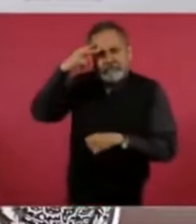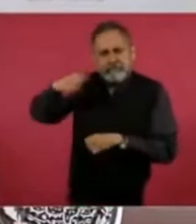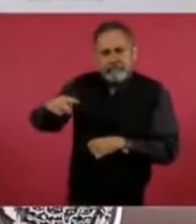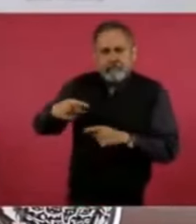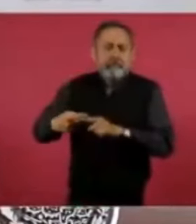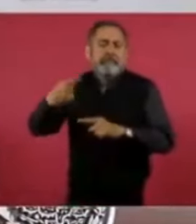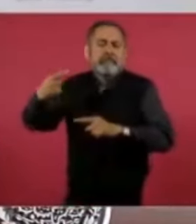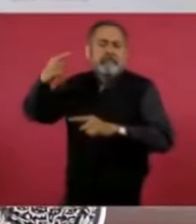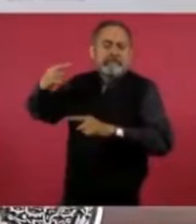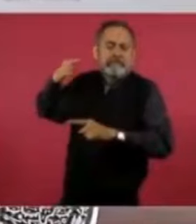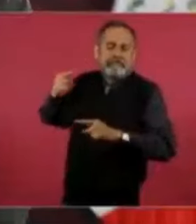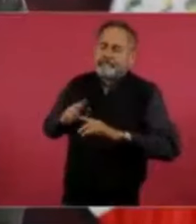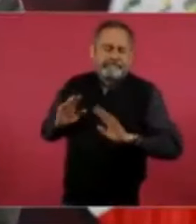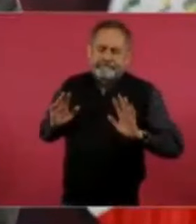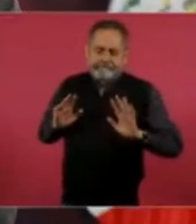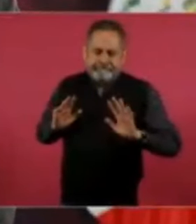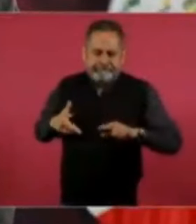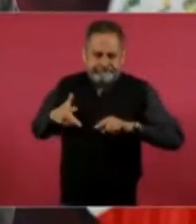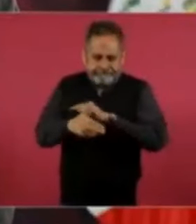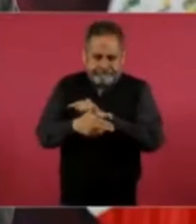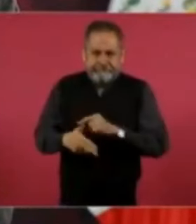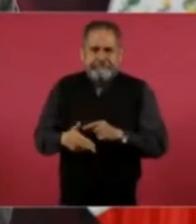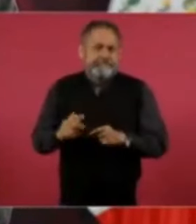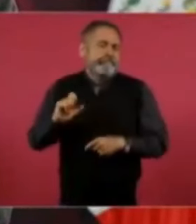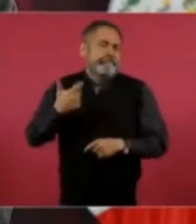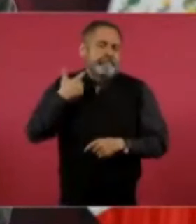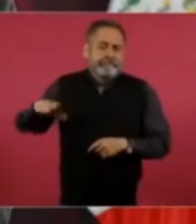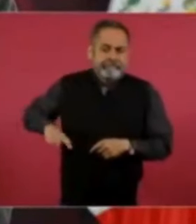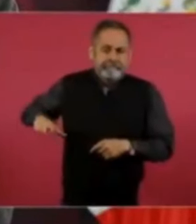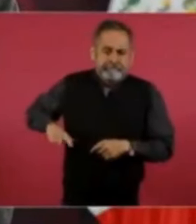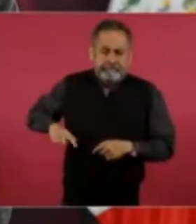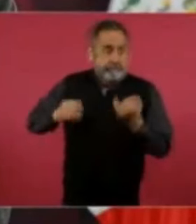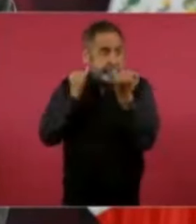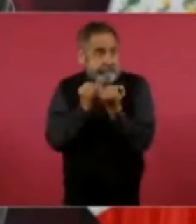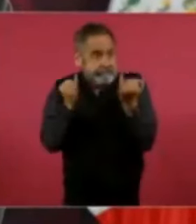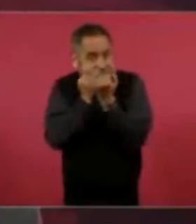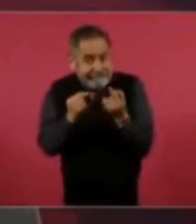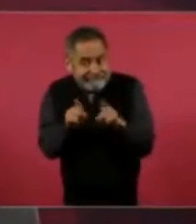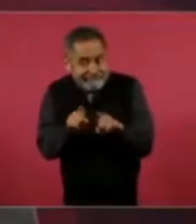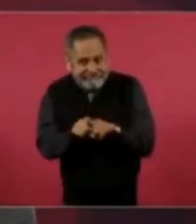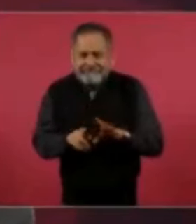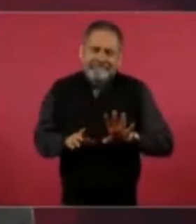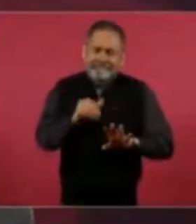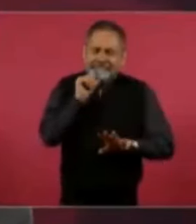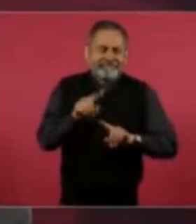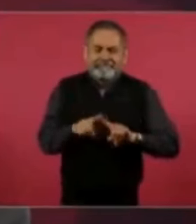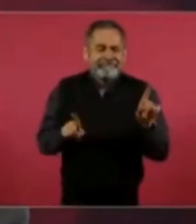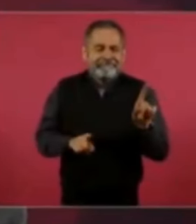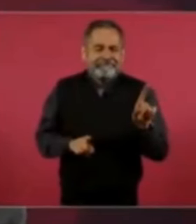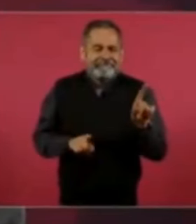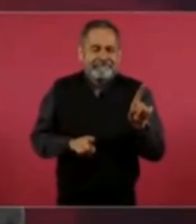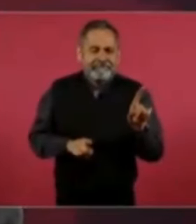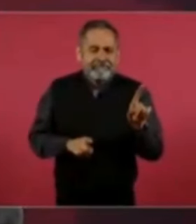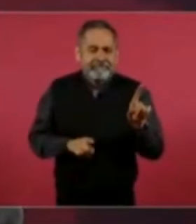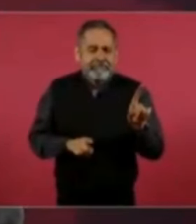que habían anteriormente no es eh un